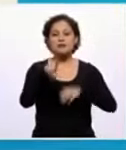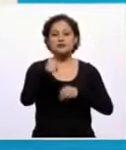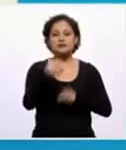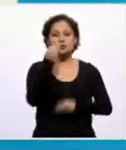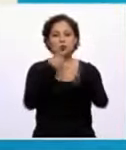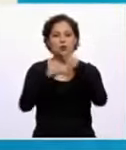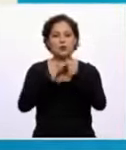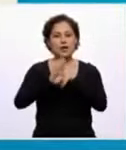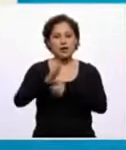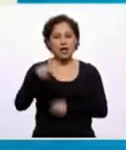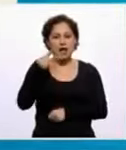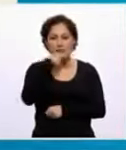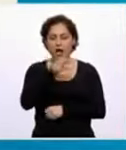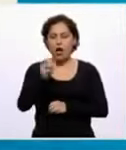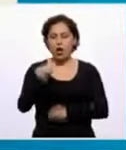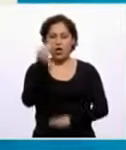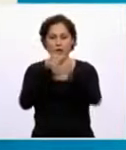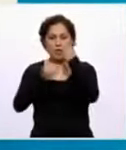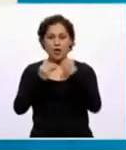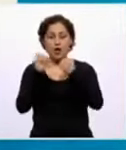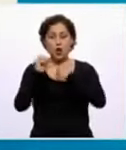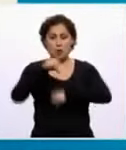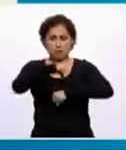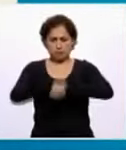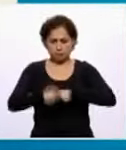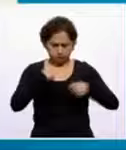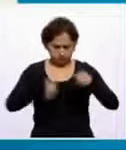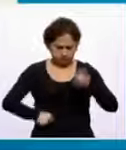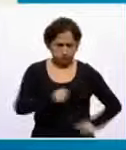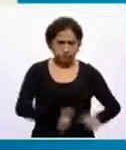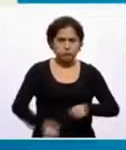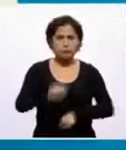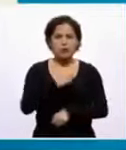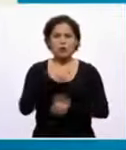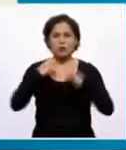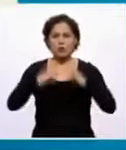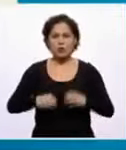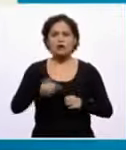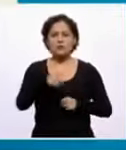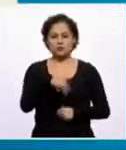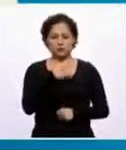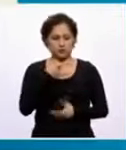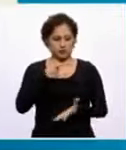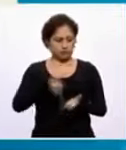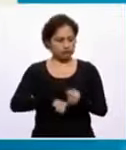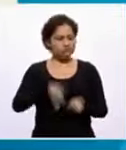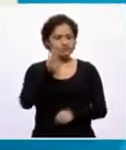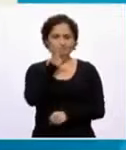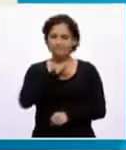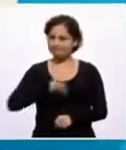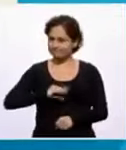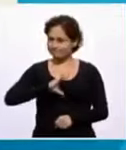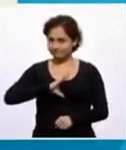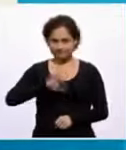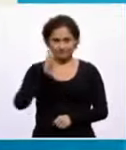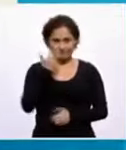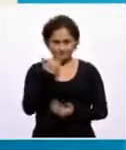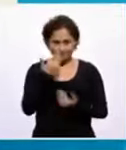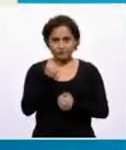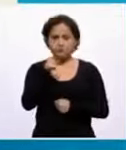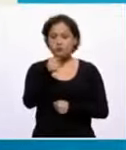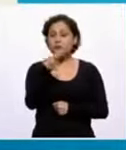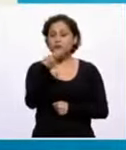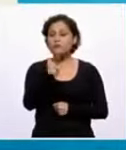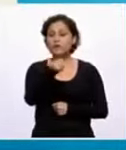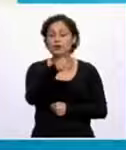realizar cutting son actividades que solo hacen las personas que se sienten mal con ellas mismas? Lo que no saben es que dañan su cuerpo